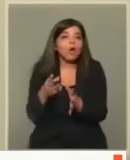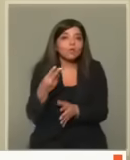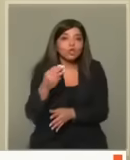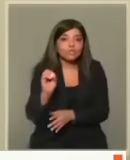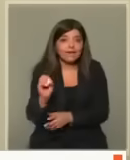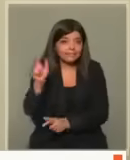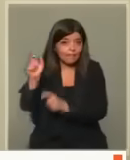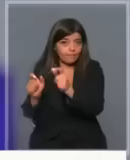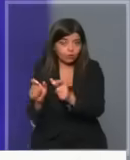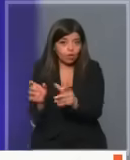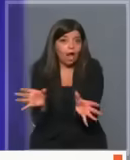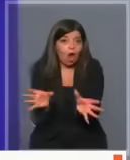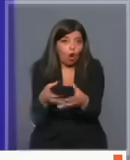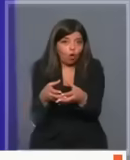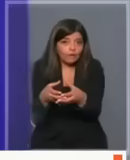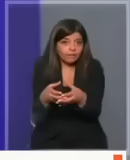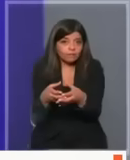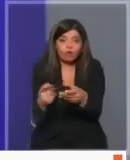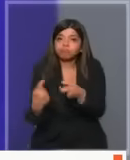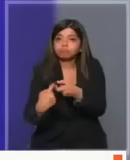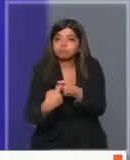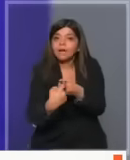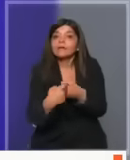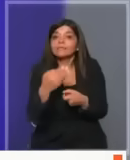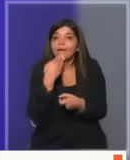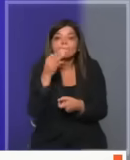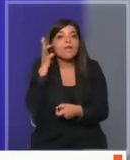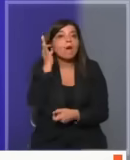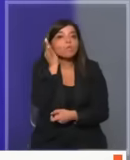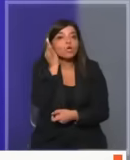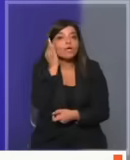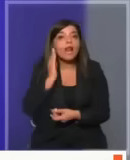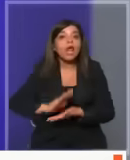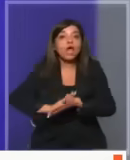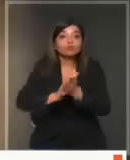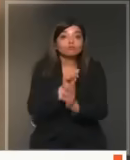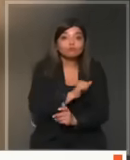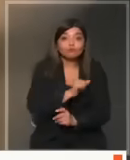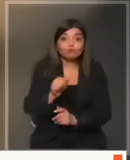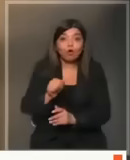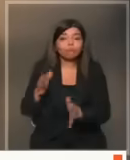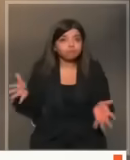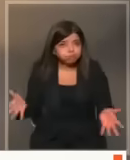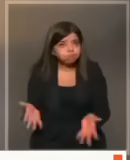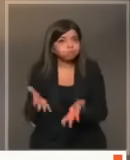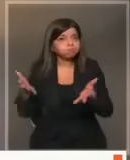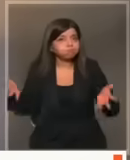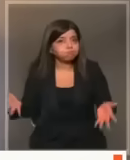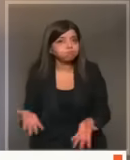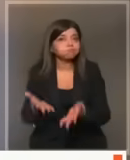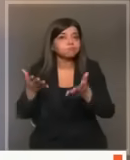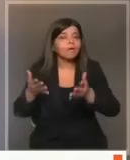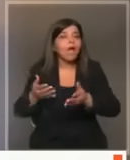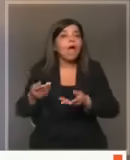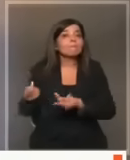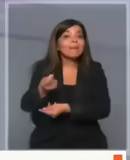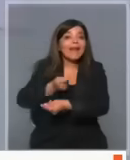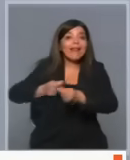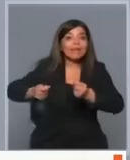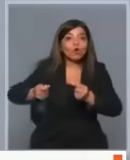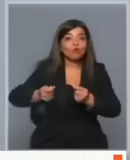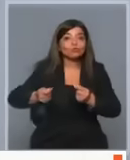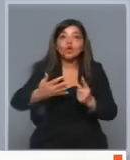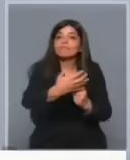sujetos. La organización era integrada también por mujeres y todos empujaban para que el negocio criminal de secuestrar